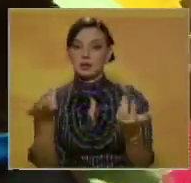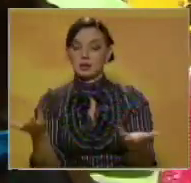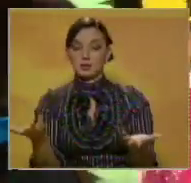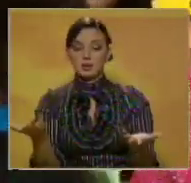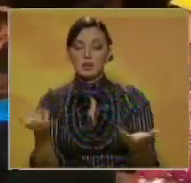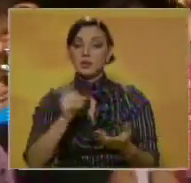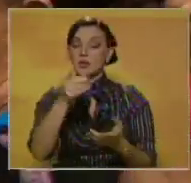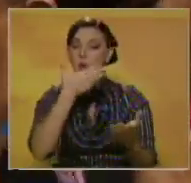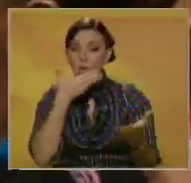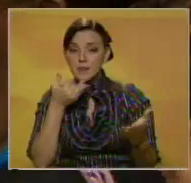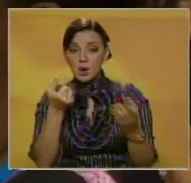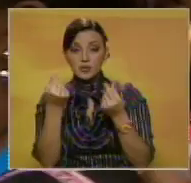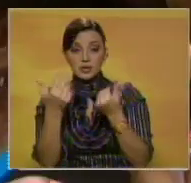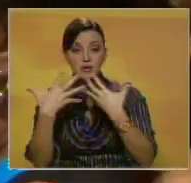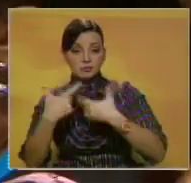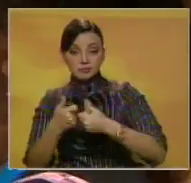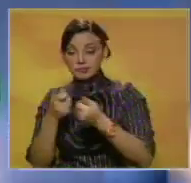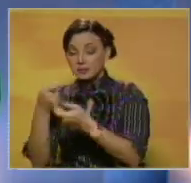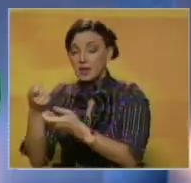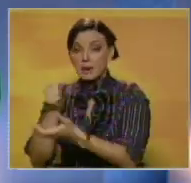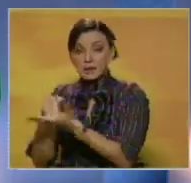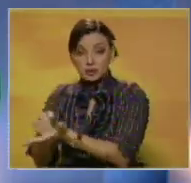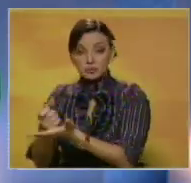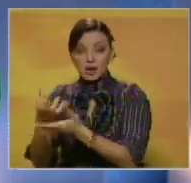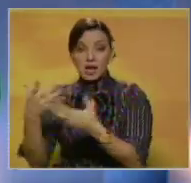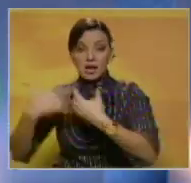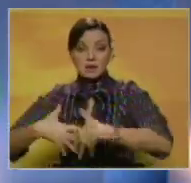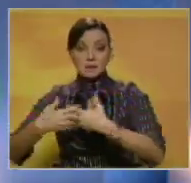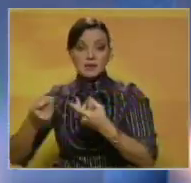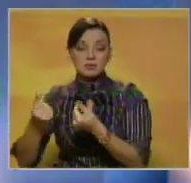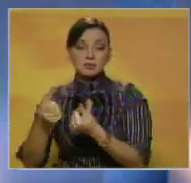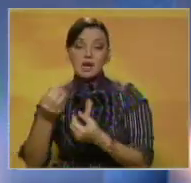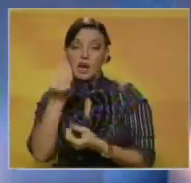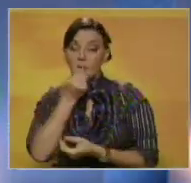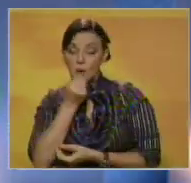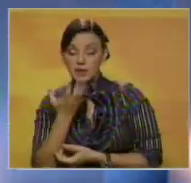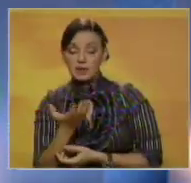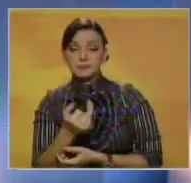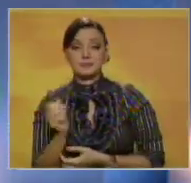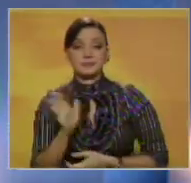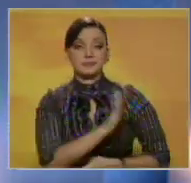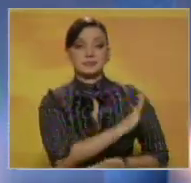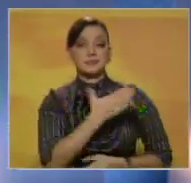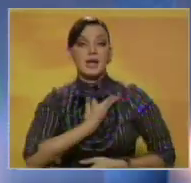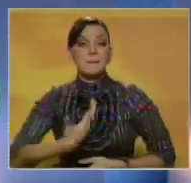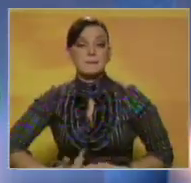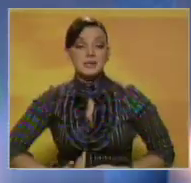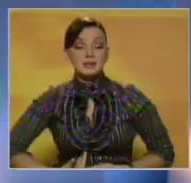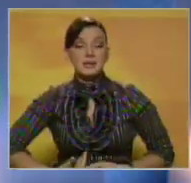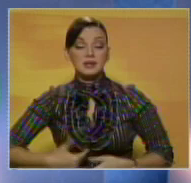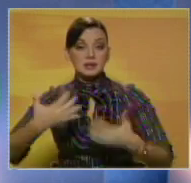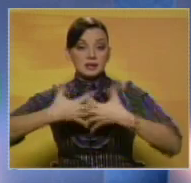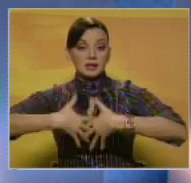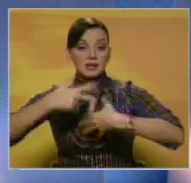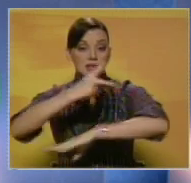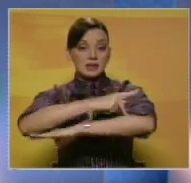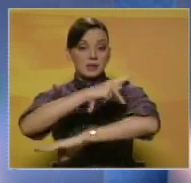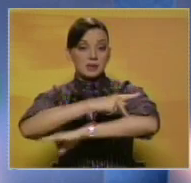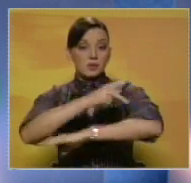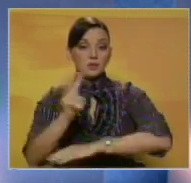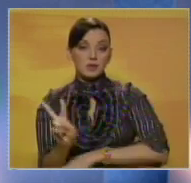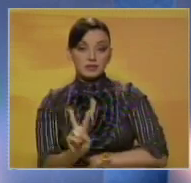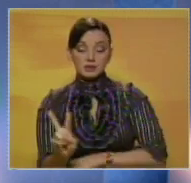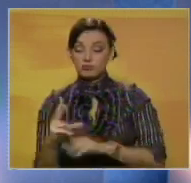en alimentos, salud y educación. El presidente de Petróleos de Venezuela, Eulogio Del Pino, se reunió con Claudio